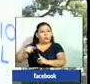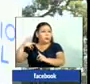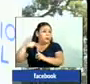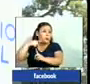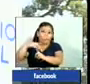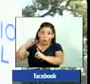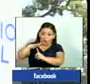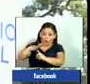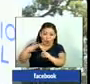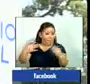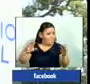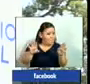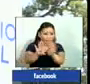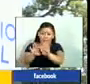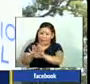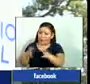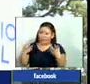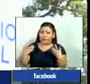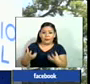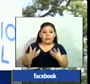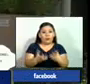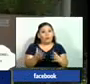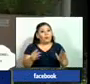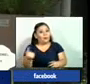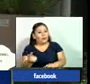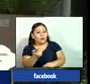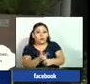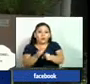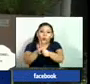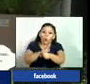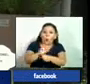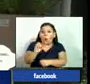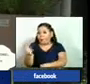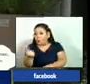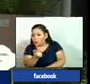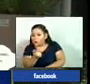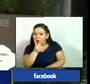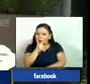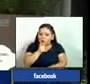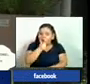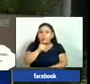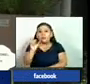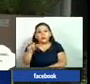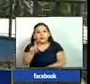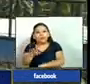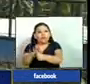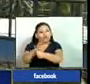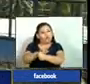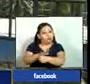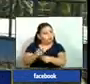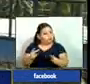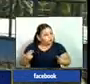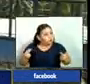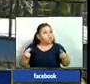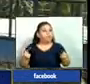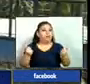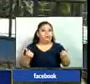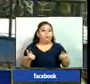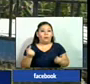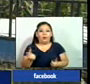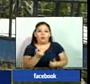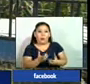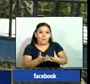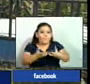colapsó y es que el número de fallecidos por COVID-19 o por sospechas de padecer la enfermedad aumentó de forma considerable